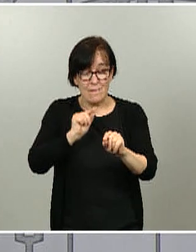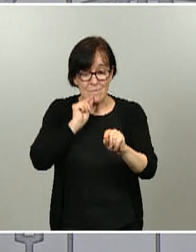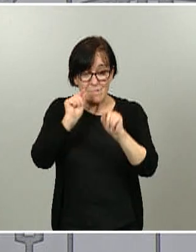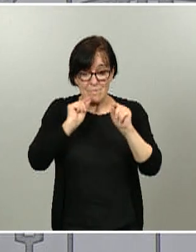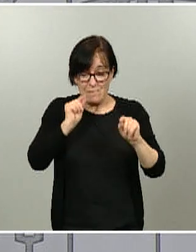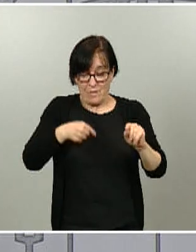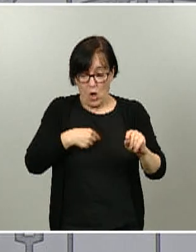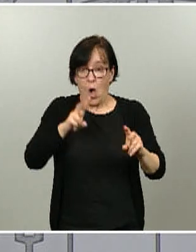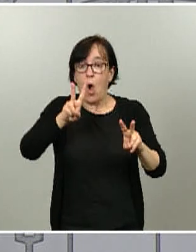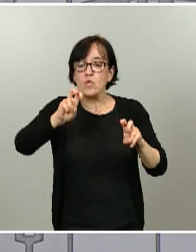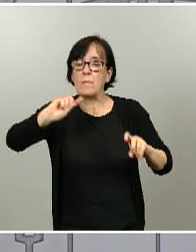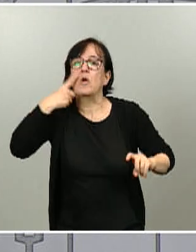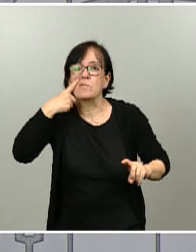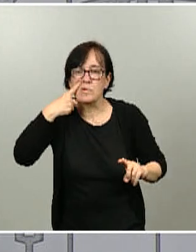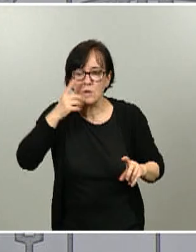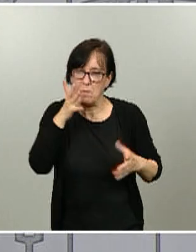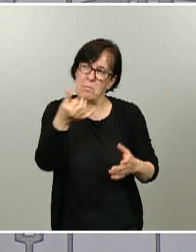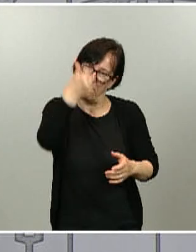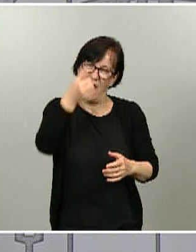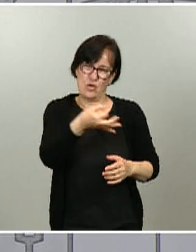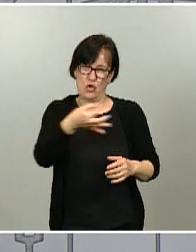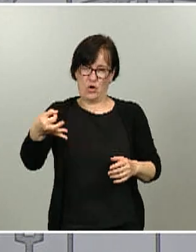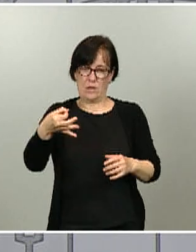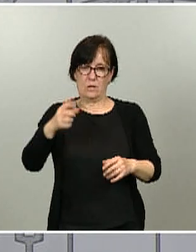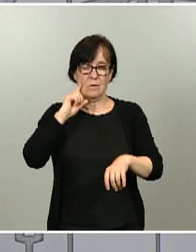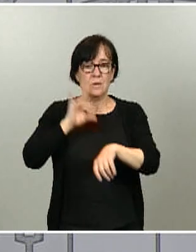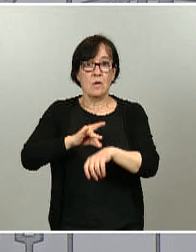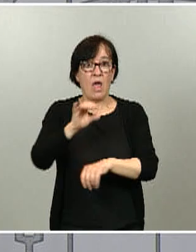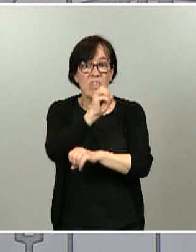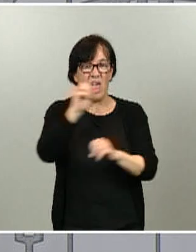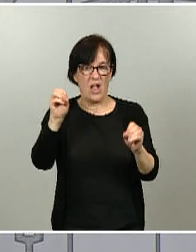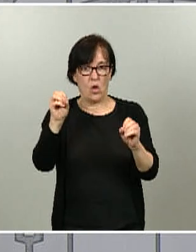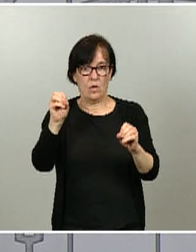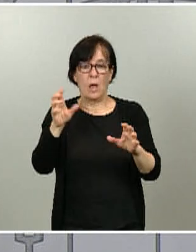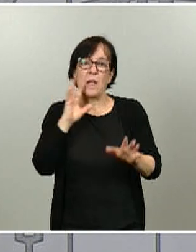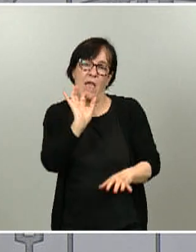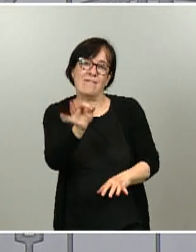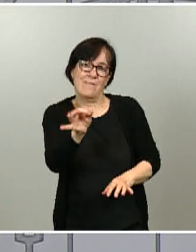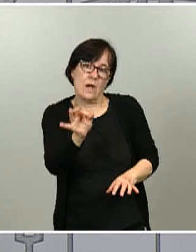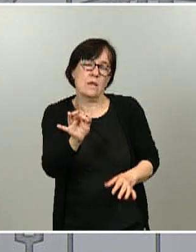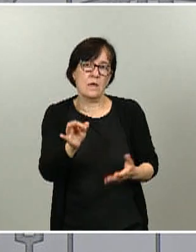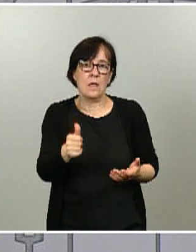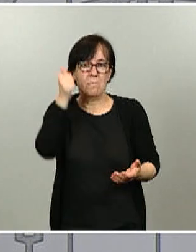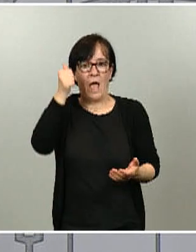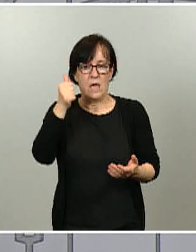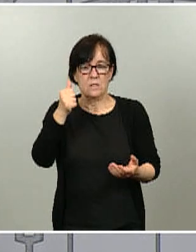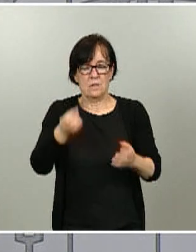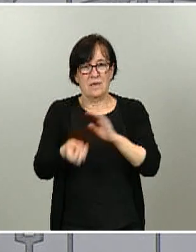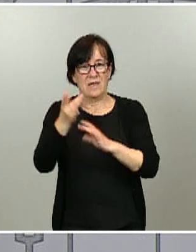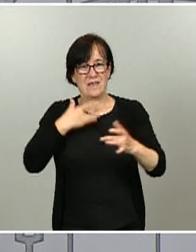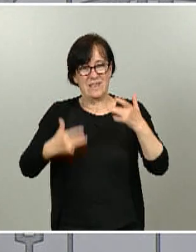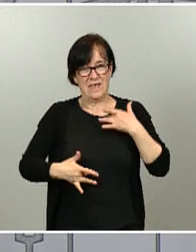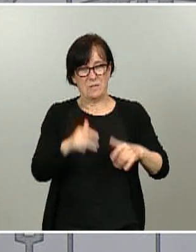diagnosticados, es más correcto, de ayer son 0. Pero sí que es verdad que tienen más casos que iniciaron síntomas